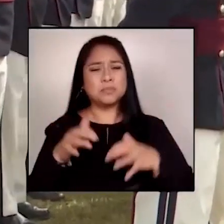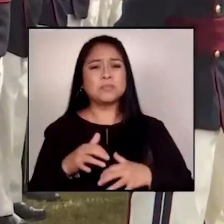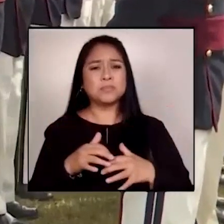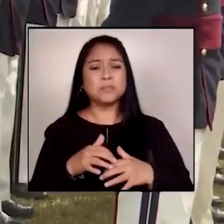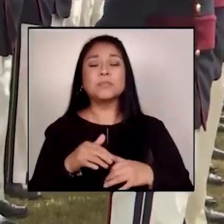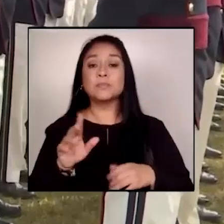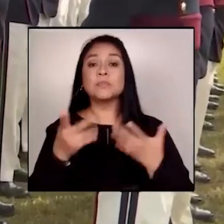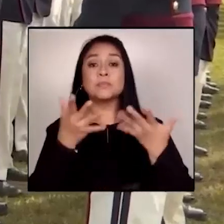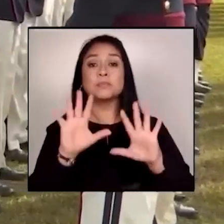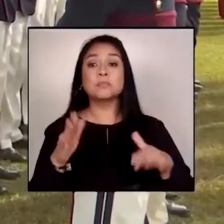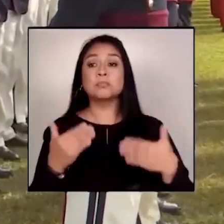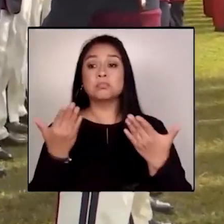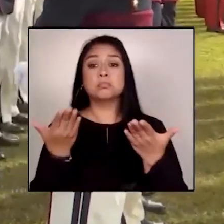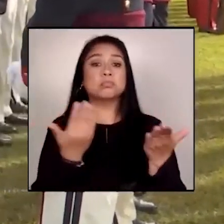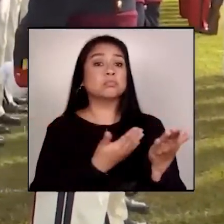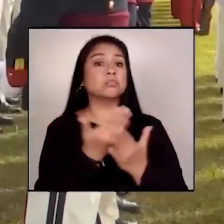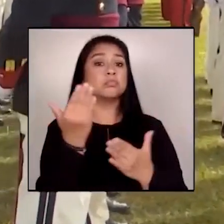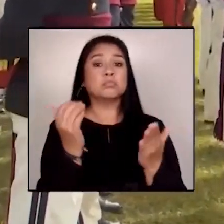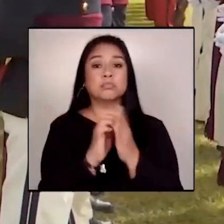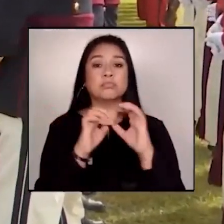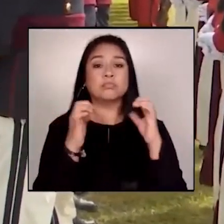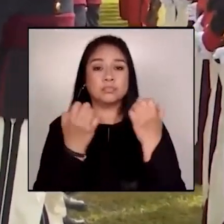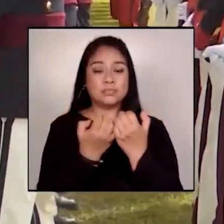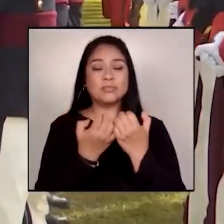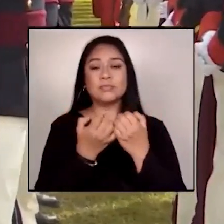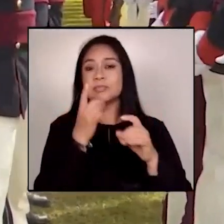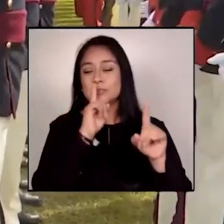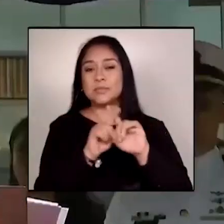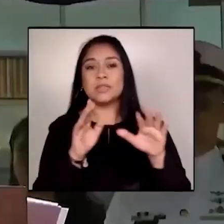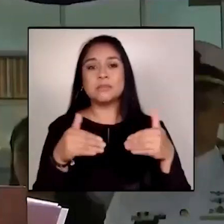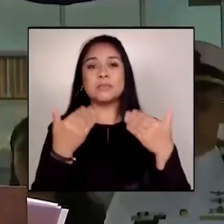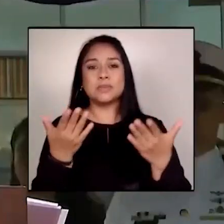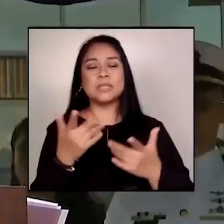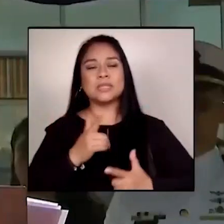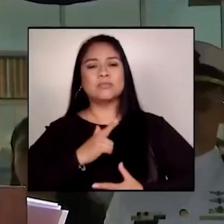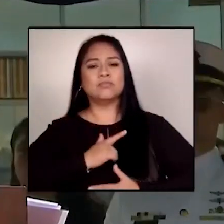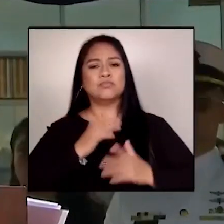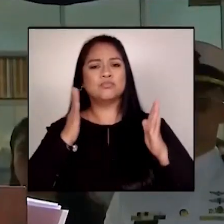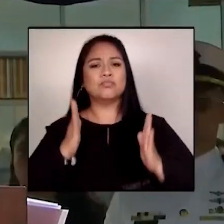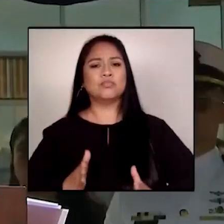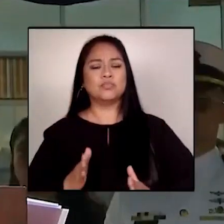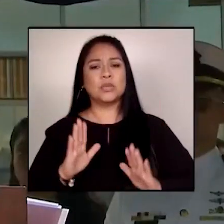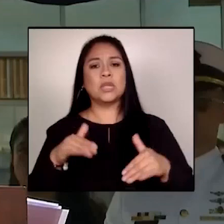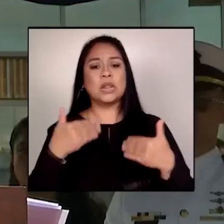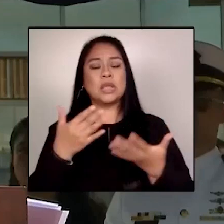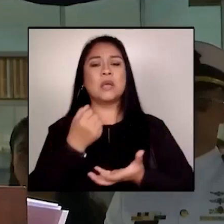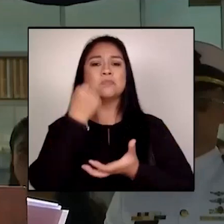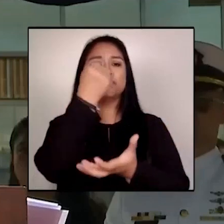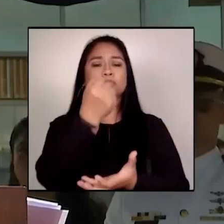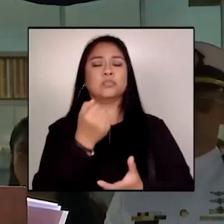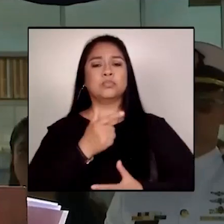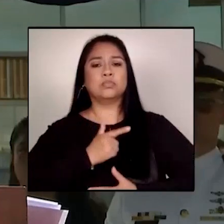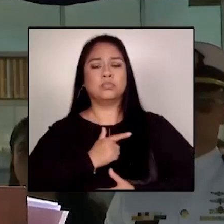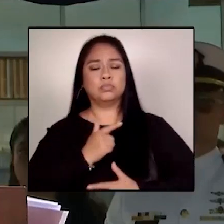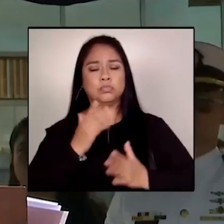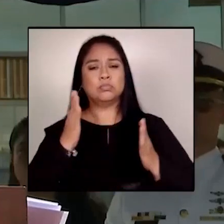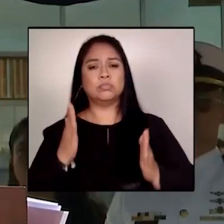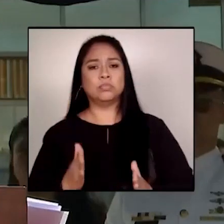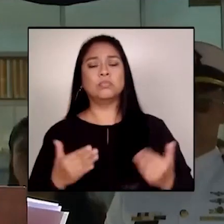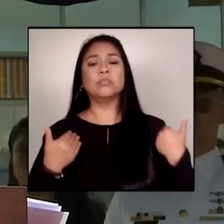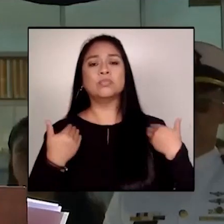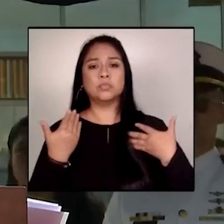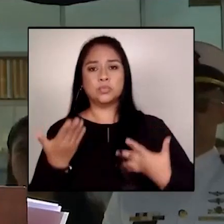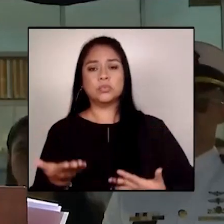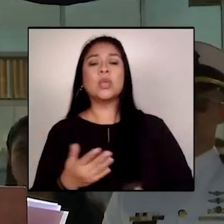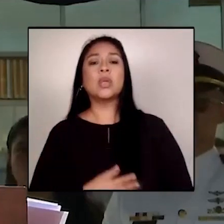nuevo equipo hemos dado al soldado la bolsa del Soldado hoy todos los